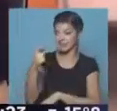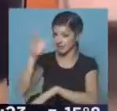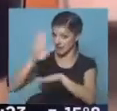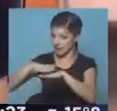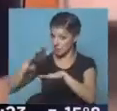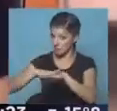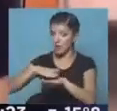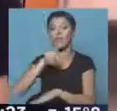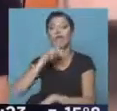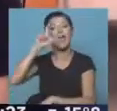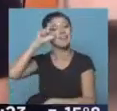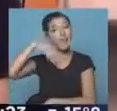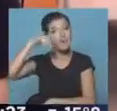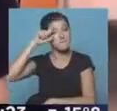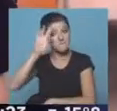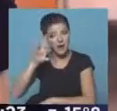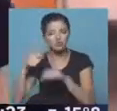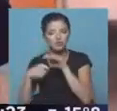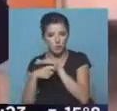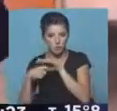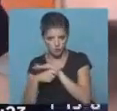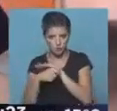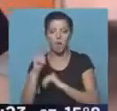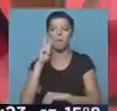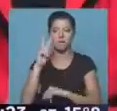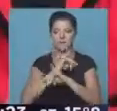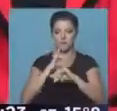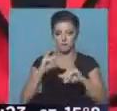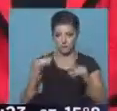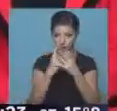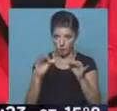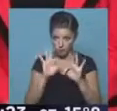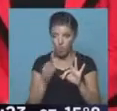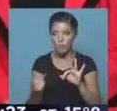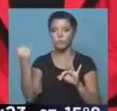Temer precisamente de sobornos. Vemos un informe y lo analizamos.